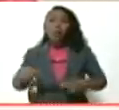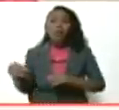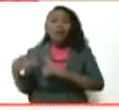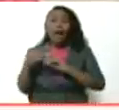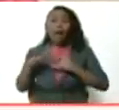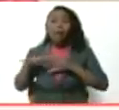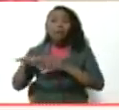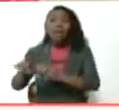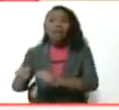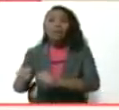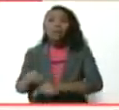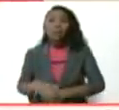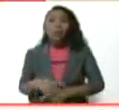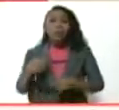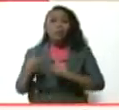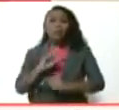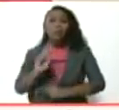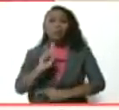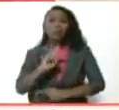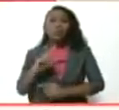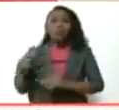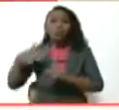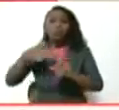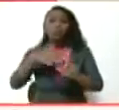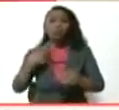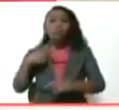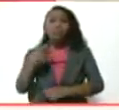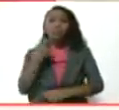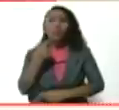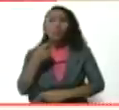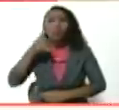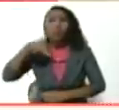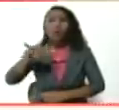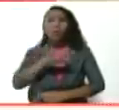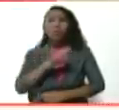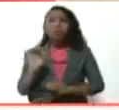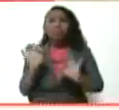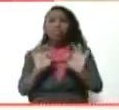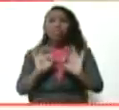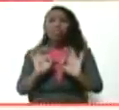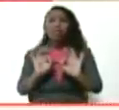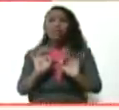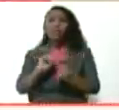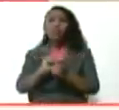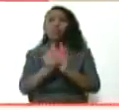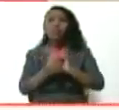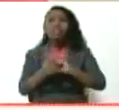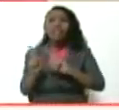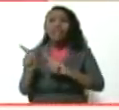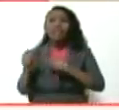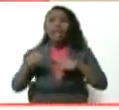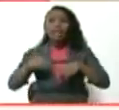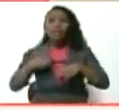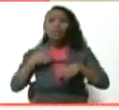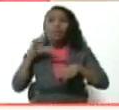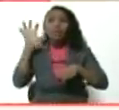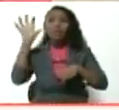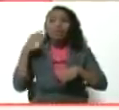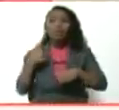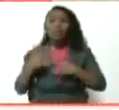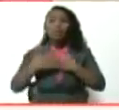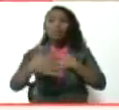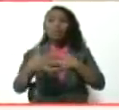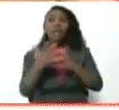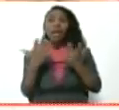capitalismo. Pero no somos amenazas contra ningún pueblo, para nada. Al contrario, desde aquí, de nuestra patria, le tendemos la